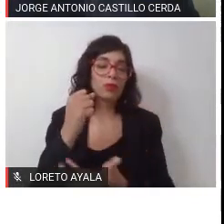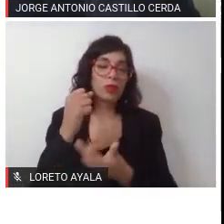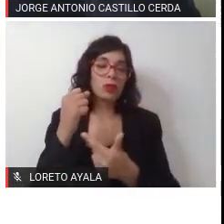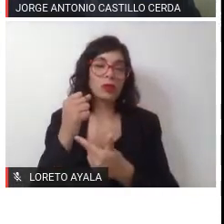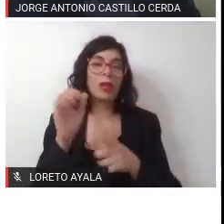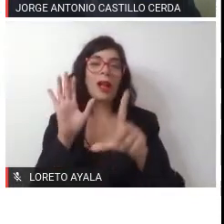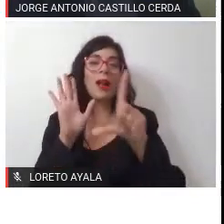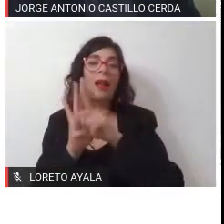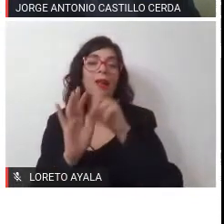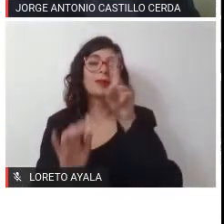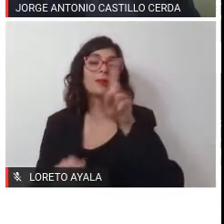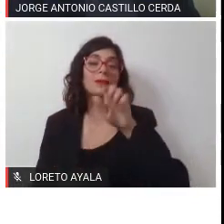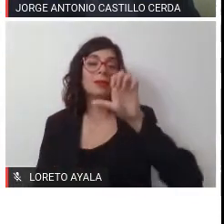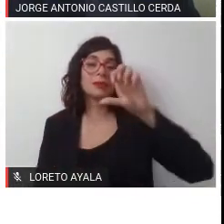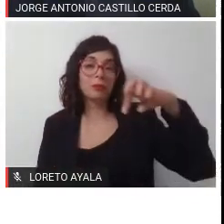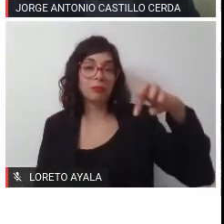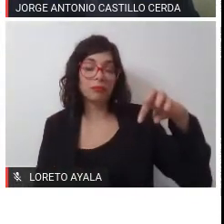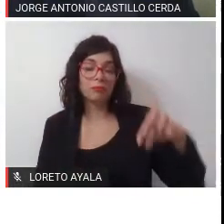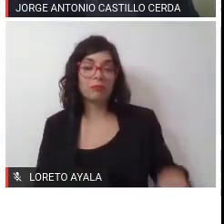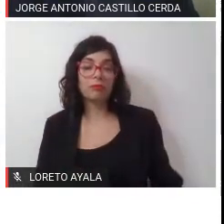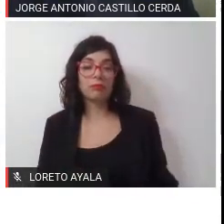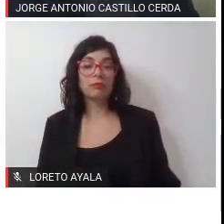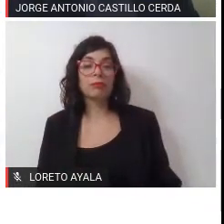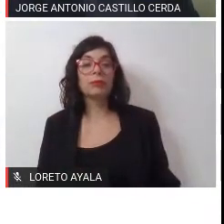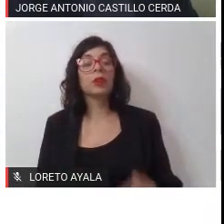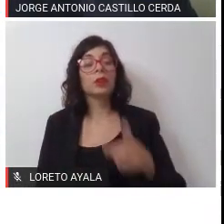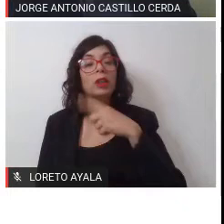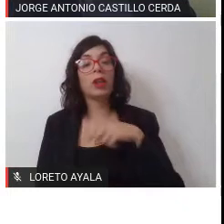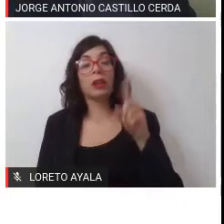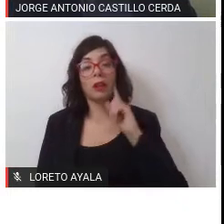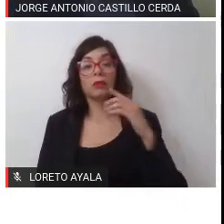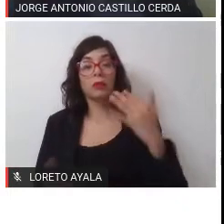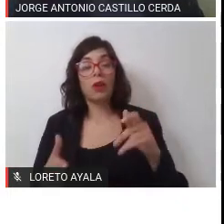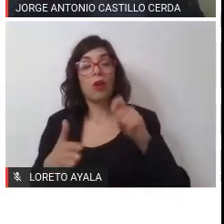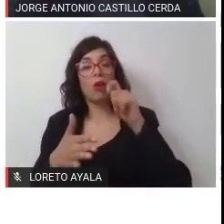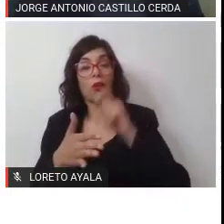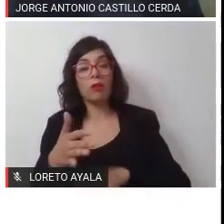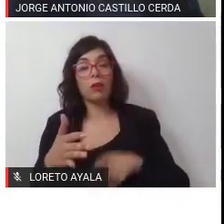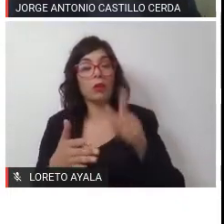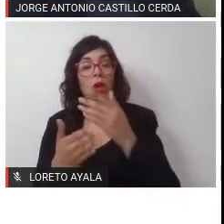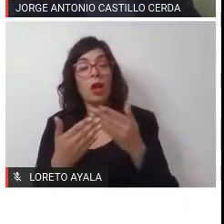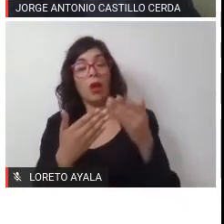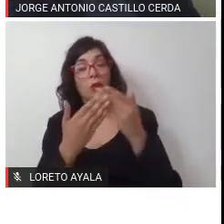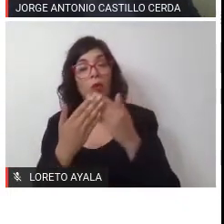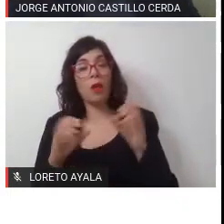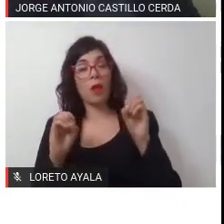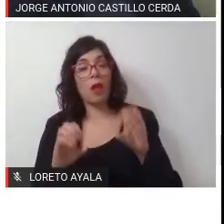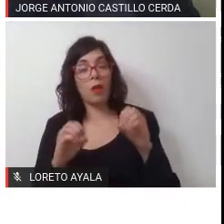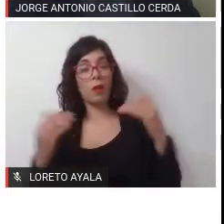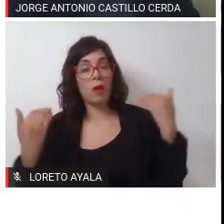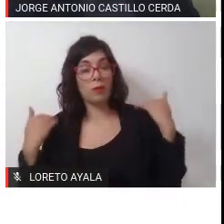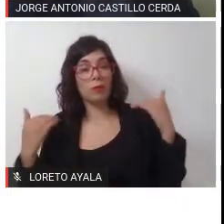SEP. Tenemos contratación de docentes de educación física como apoyo.